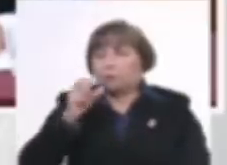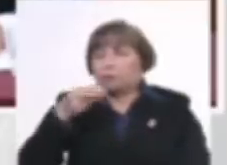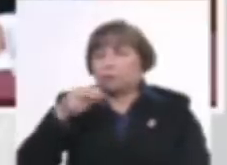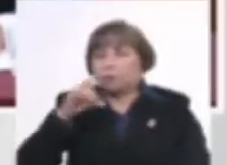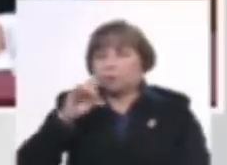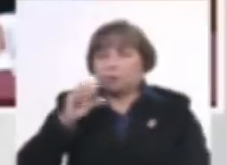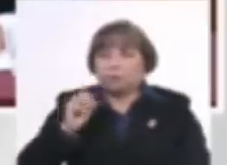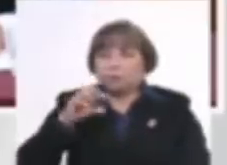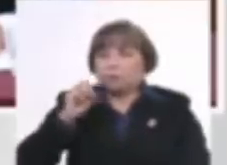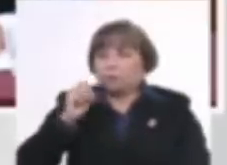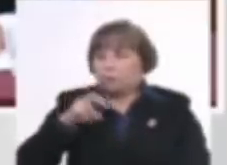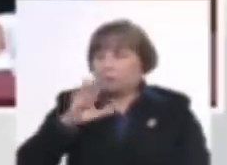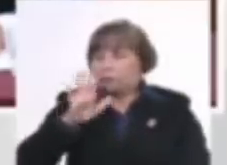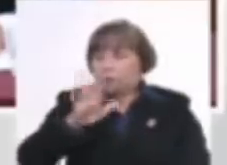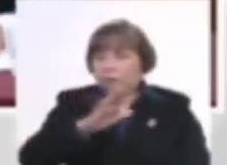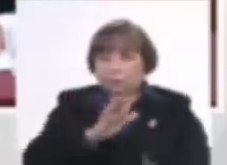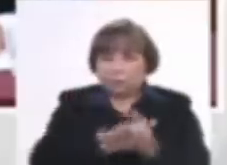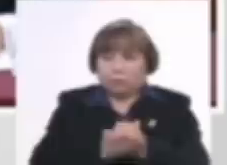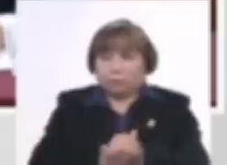sus amigos.